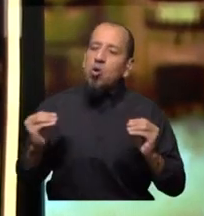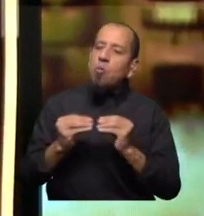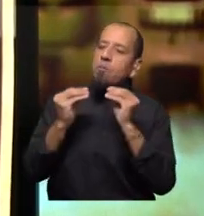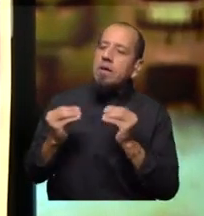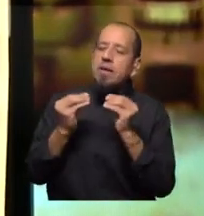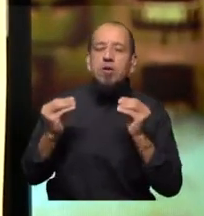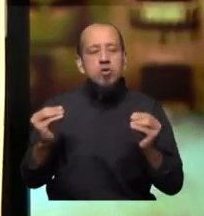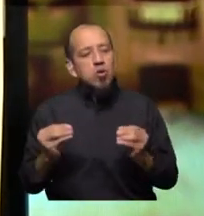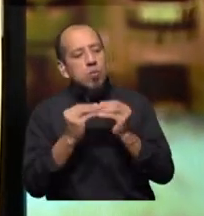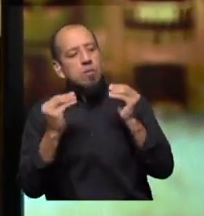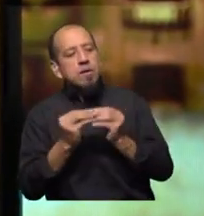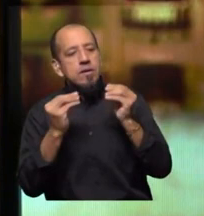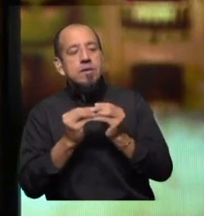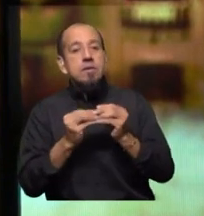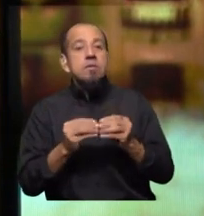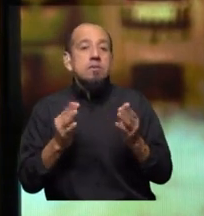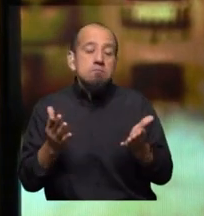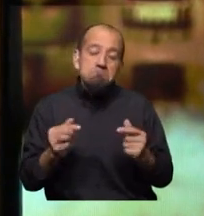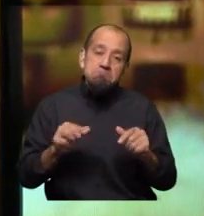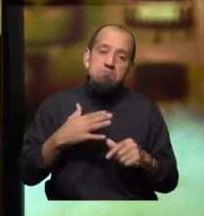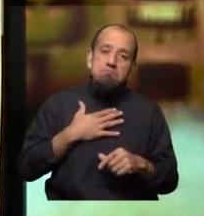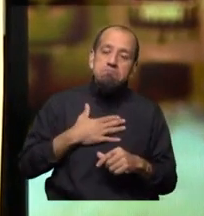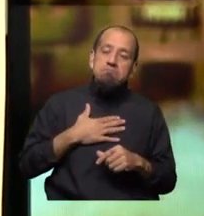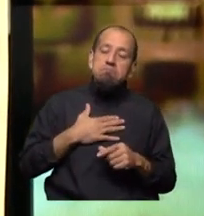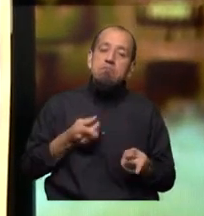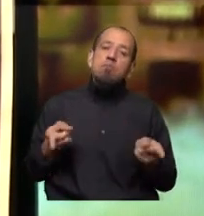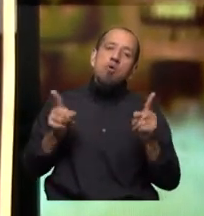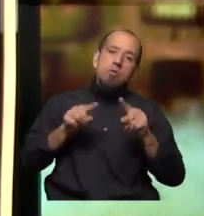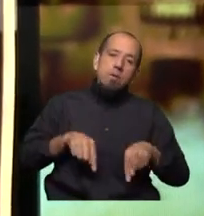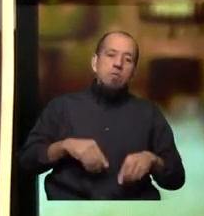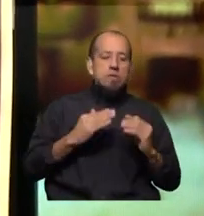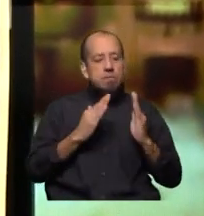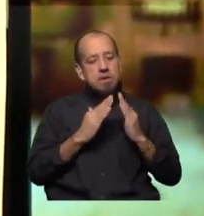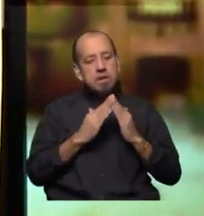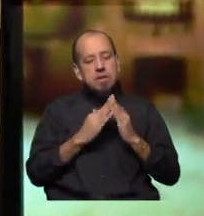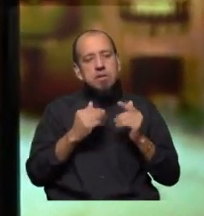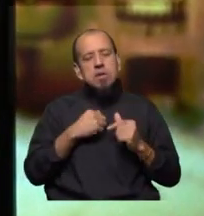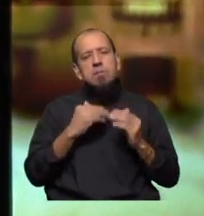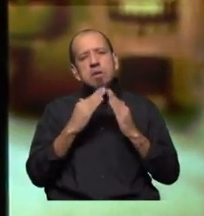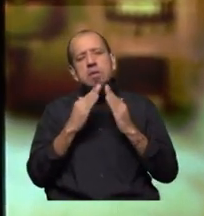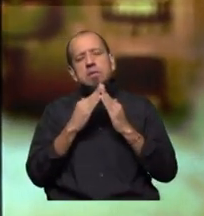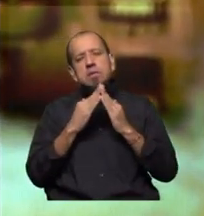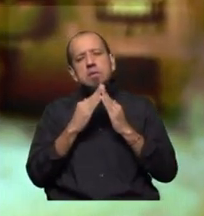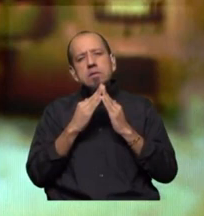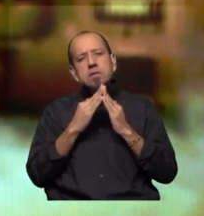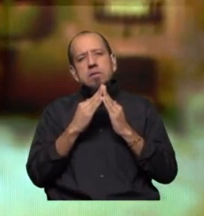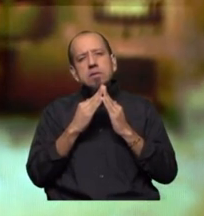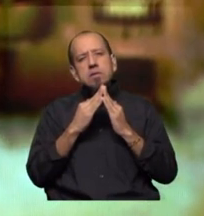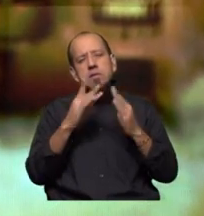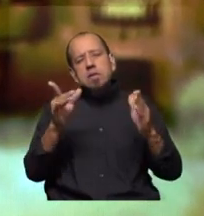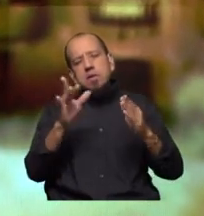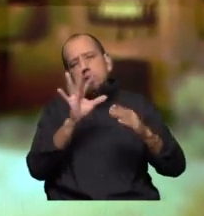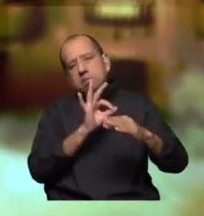compañeritas con paso de niño volvemos al apartamento desde la casa los días claros se